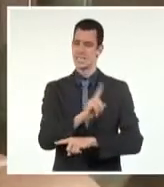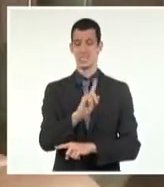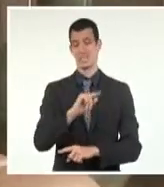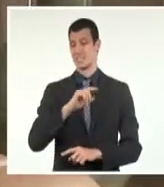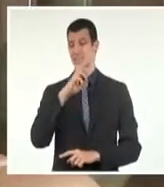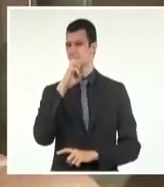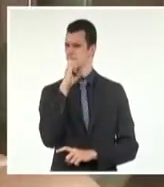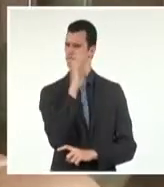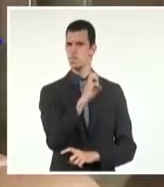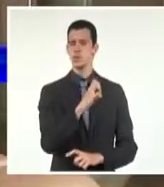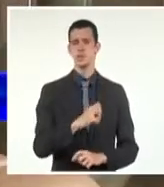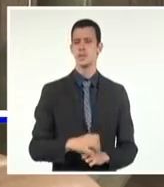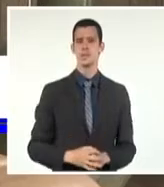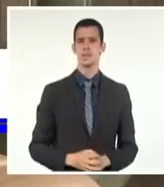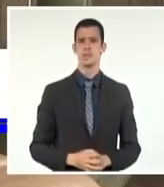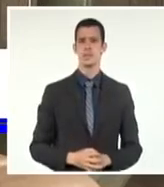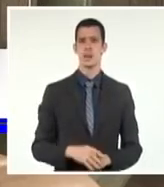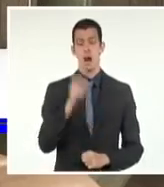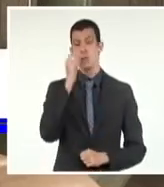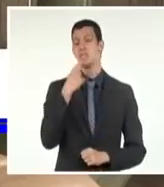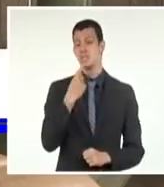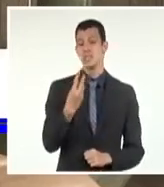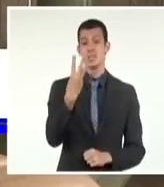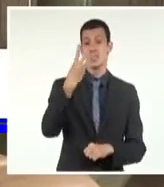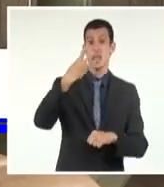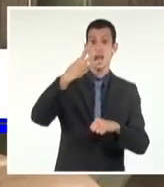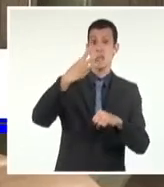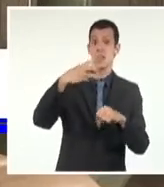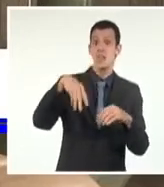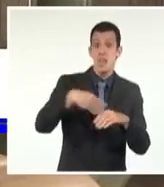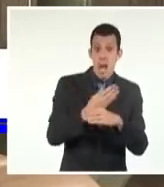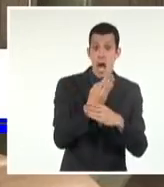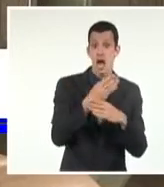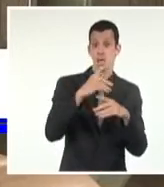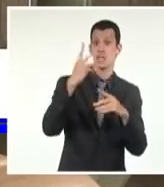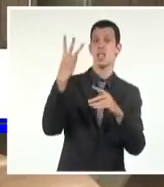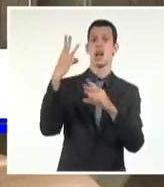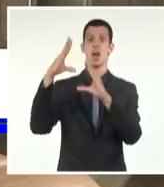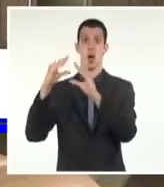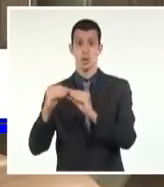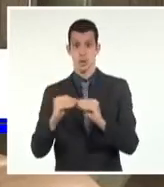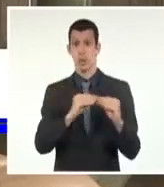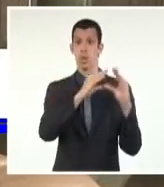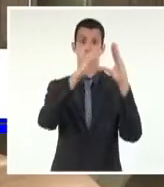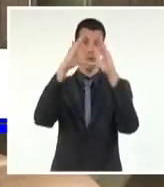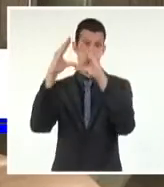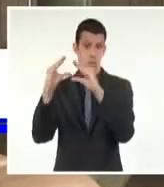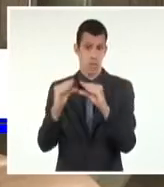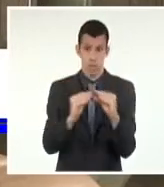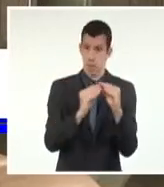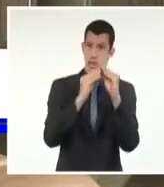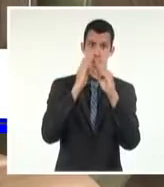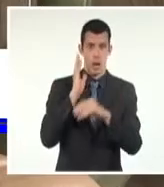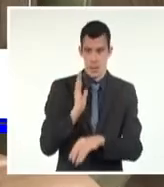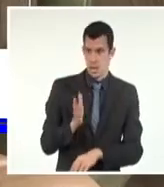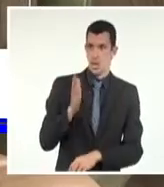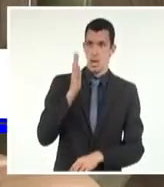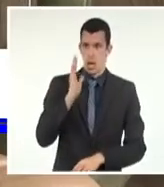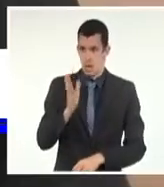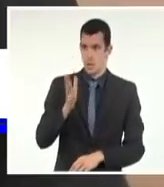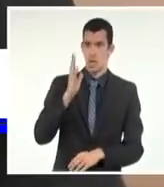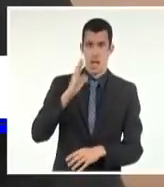noches caminando 8 horas al día atravesando río y bajo la lluvia dos tres y tres